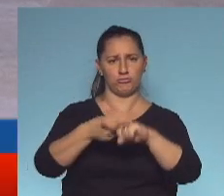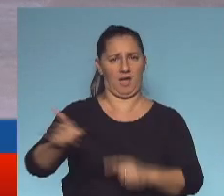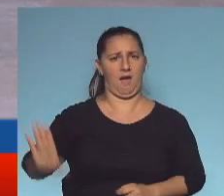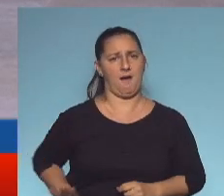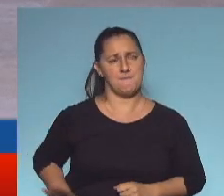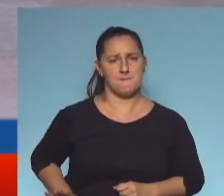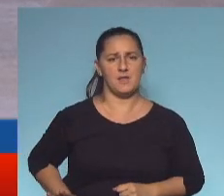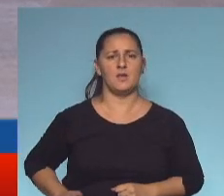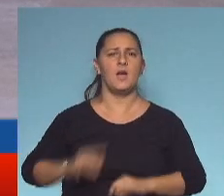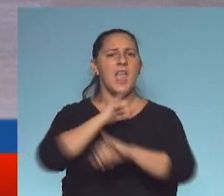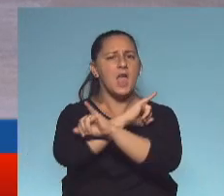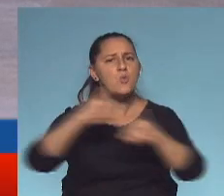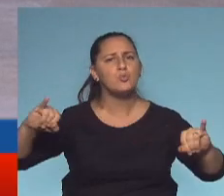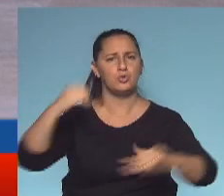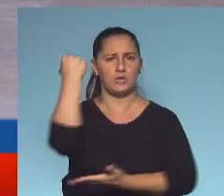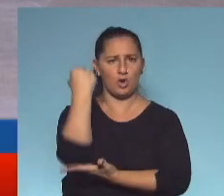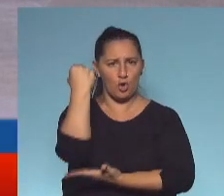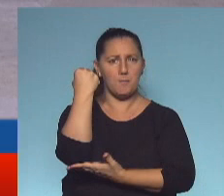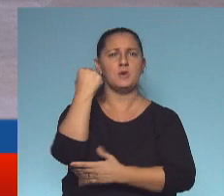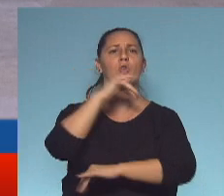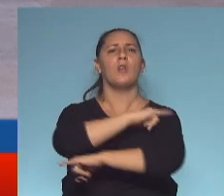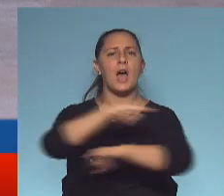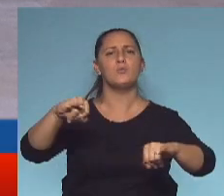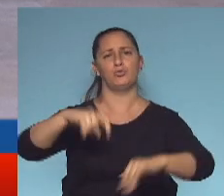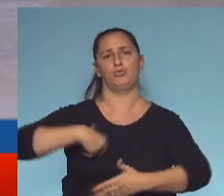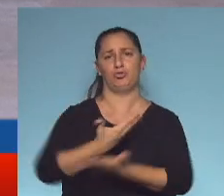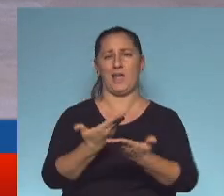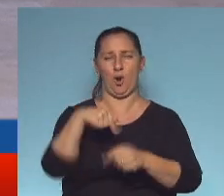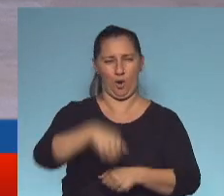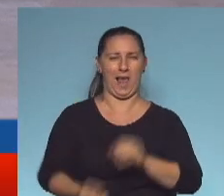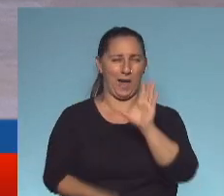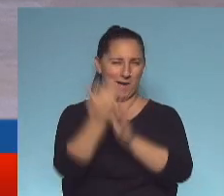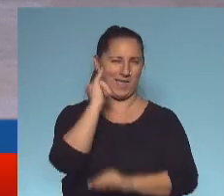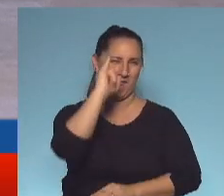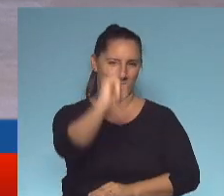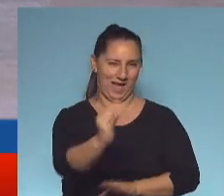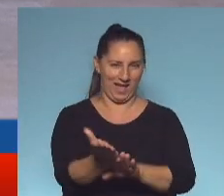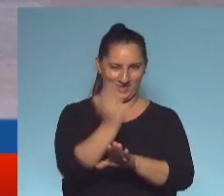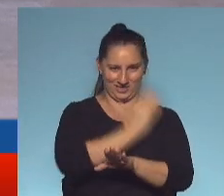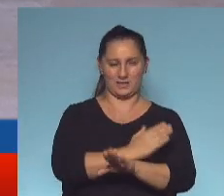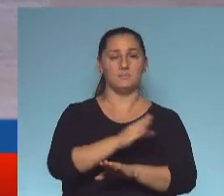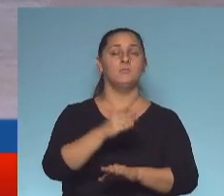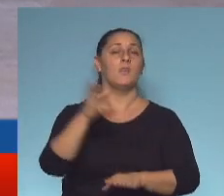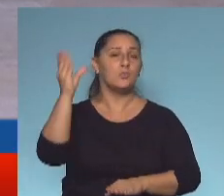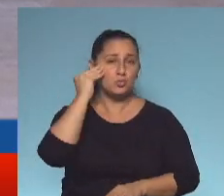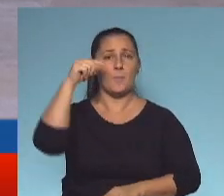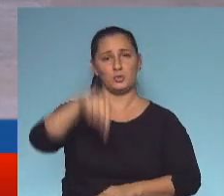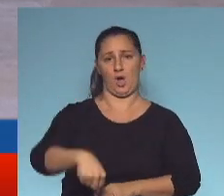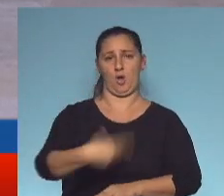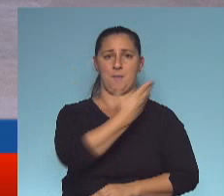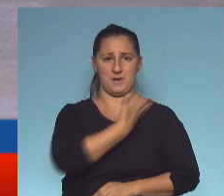esperan anuncios económicos y sociales anticipados esta mañana. Los compartimos y escuchamos al presidente en